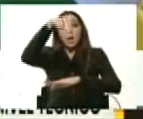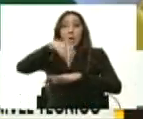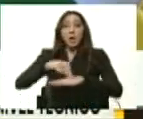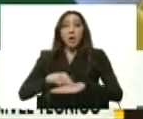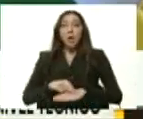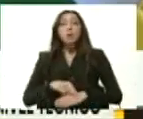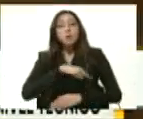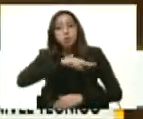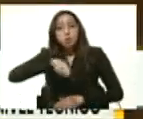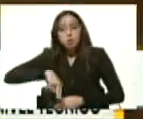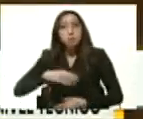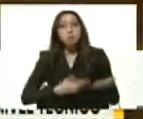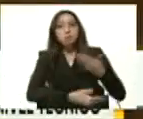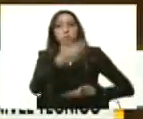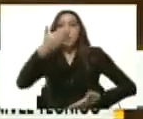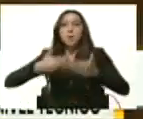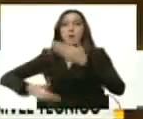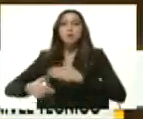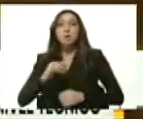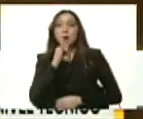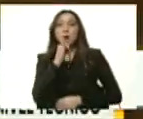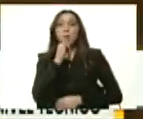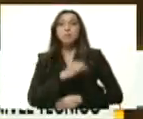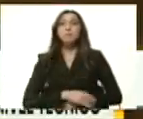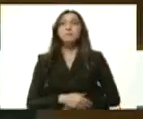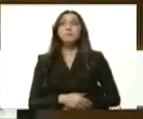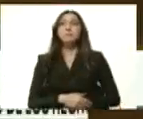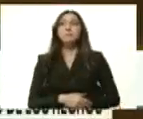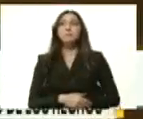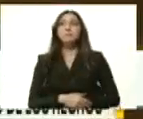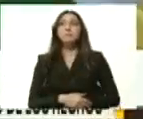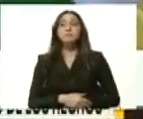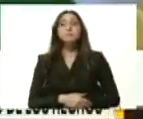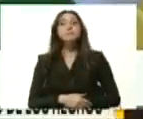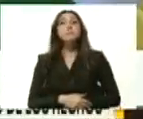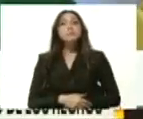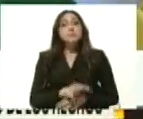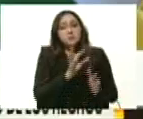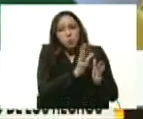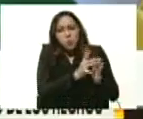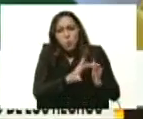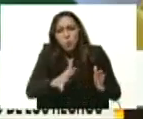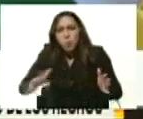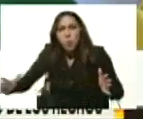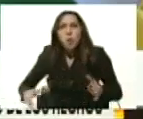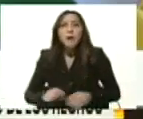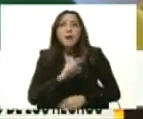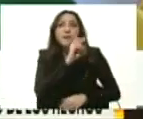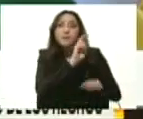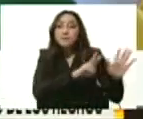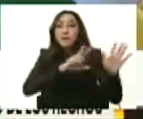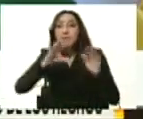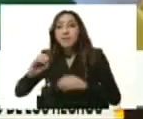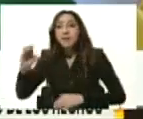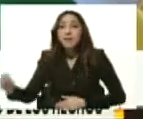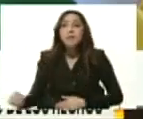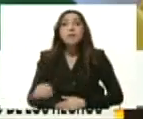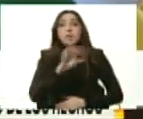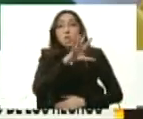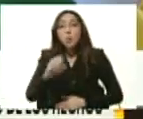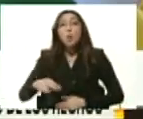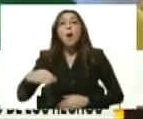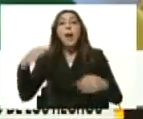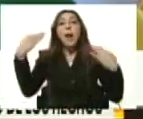compartimos plenamente. A lo largo de sus más de 750 páginas que